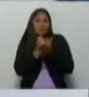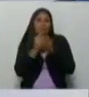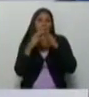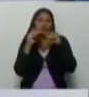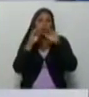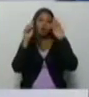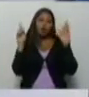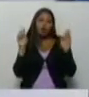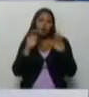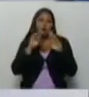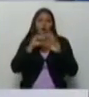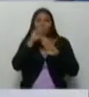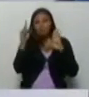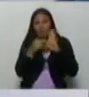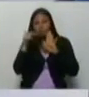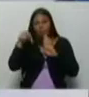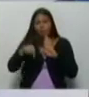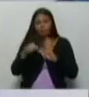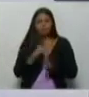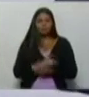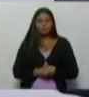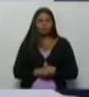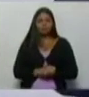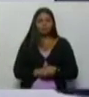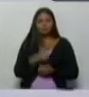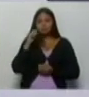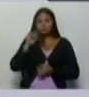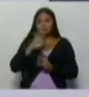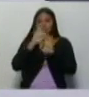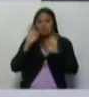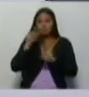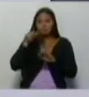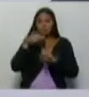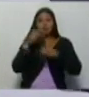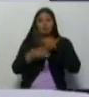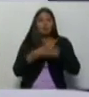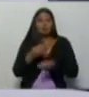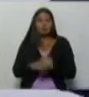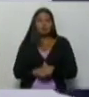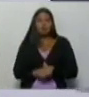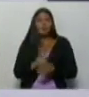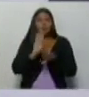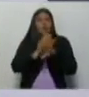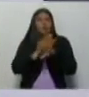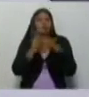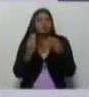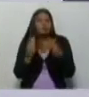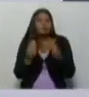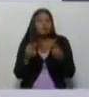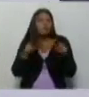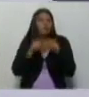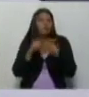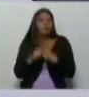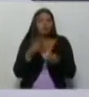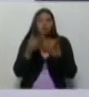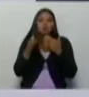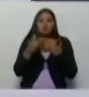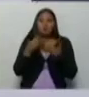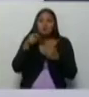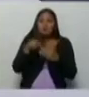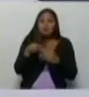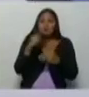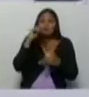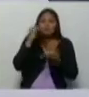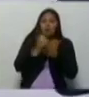las marcas del mundo registradas aquí. Y ellos lo hacen. Ahora, el SAPI es muy cuidadoso. Aun cuando esas marcas